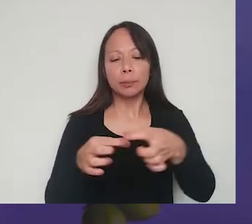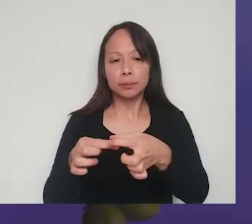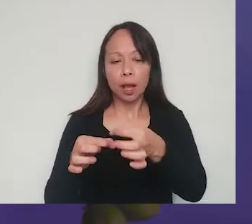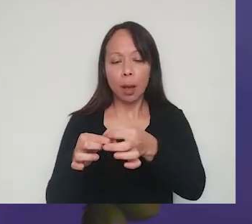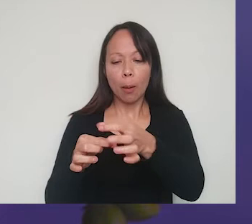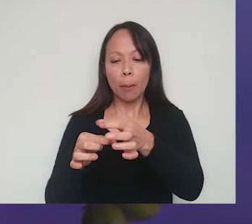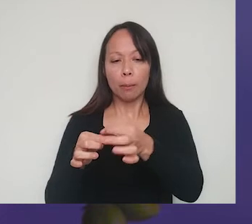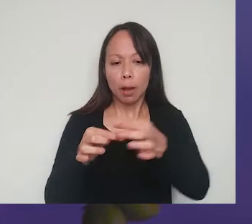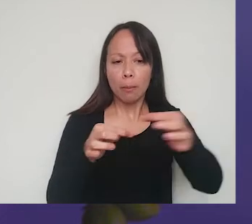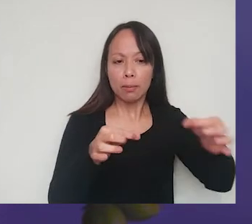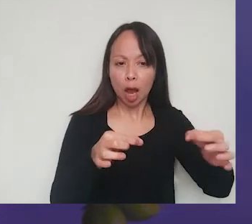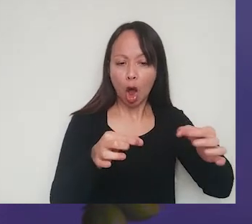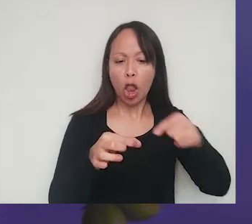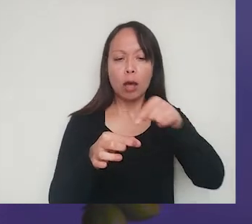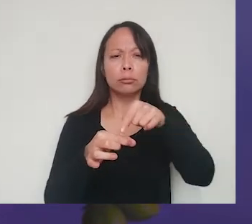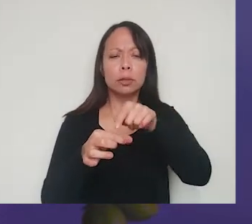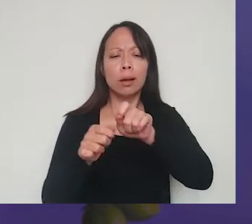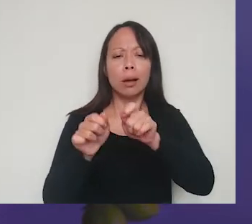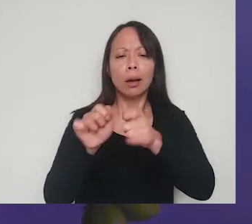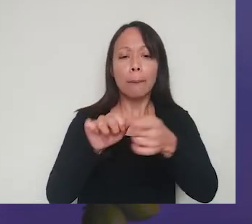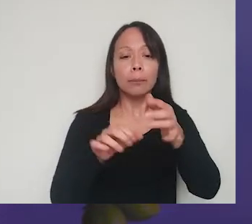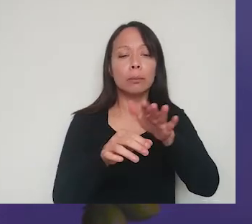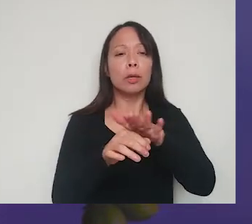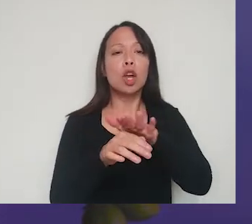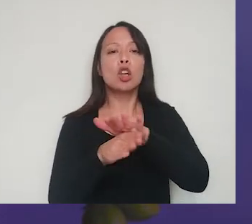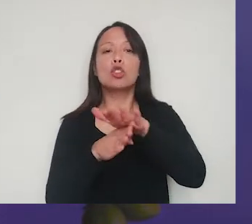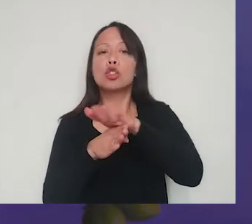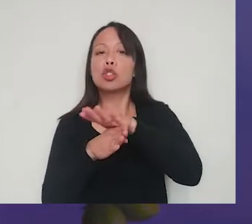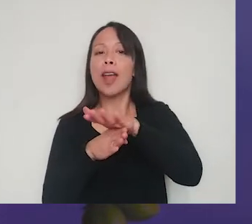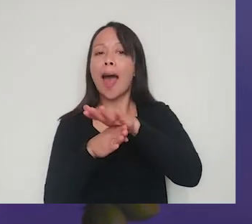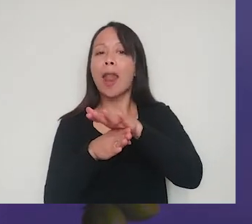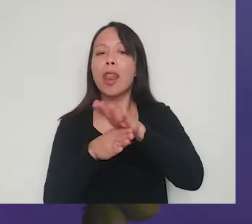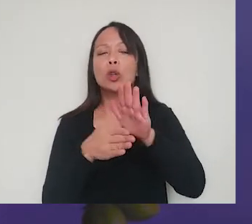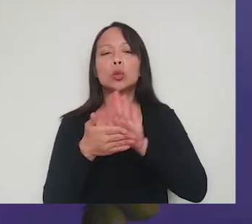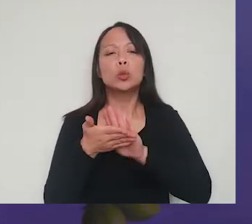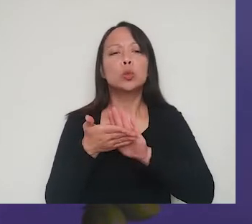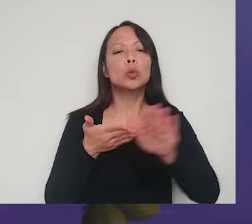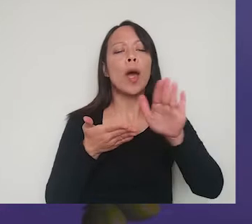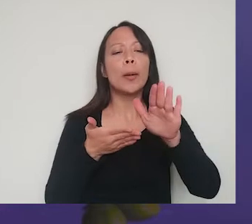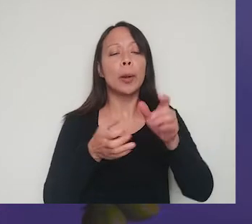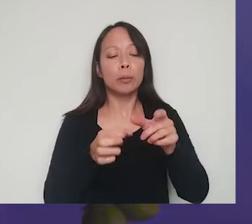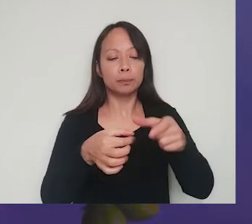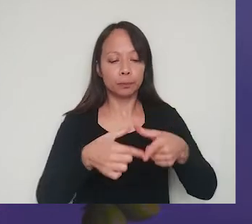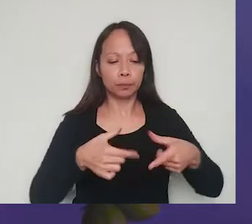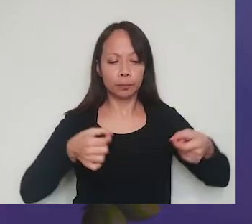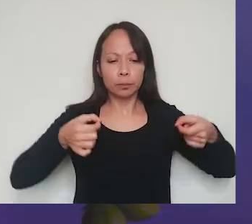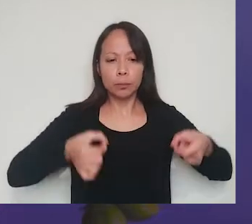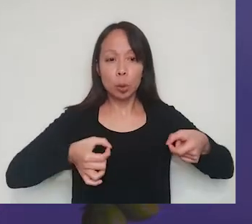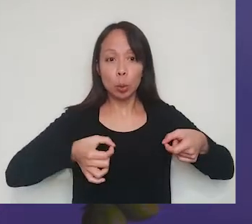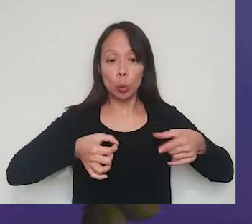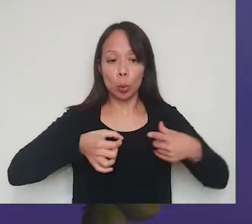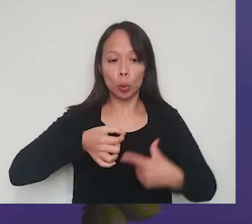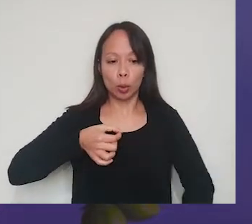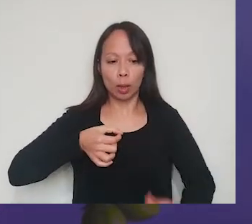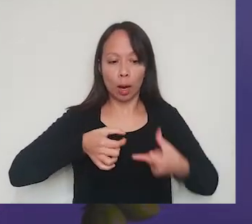embriones que tienen esa mutación genética para seleccionar los sanos y transferir al útero de la persona